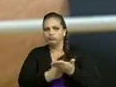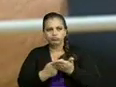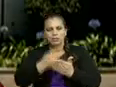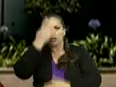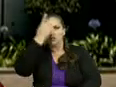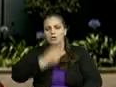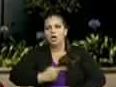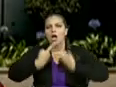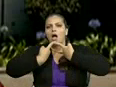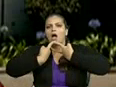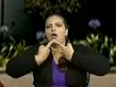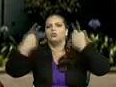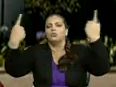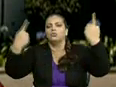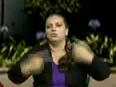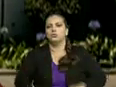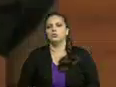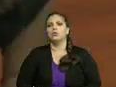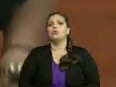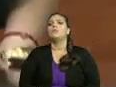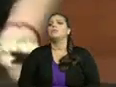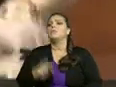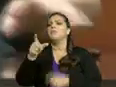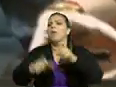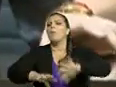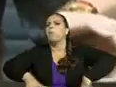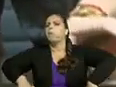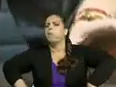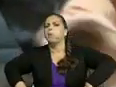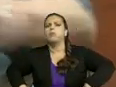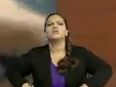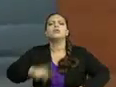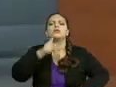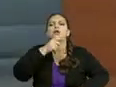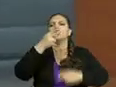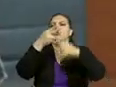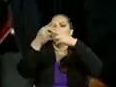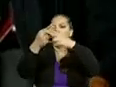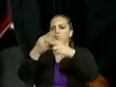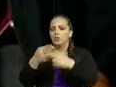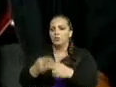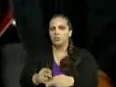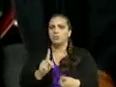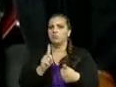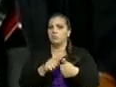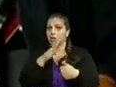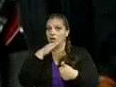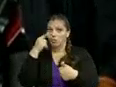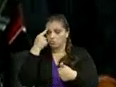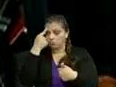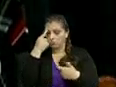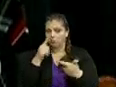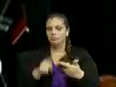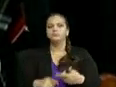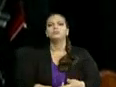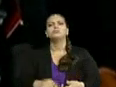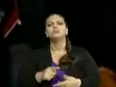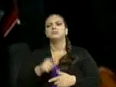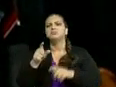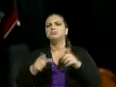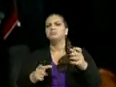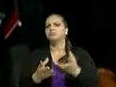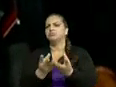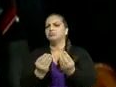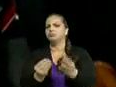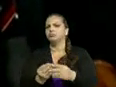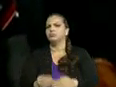caso Sobornos 2012-2016. Entre los procesados se encuentra el expresidente Rafael Correa. Existe